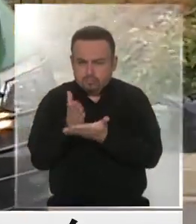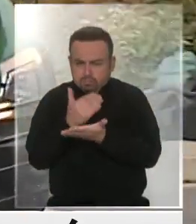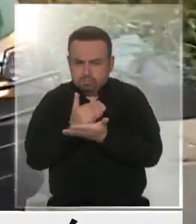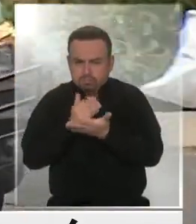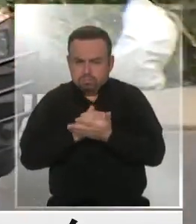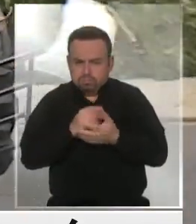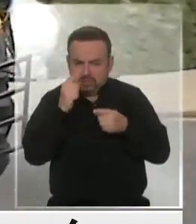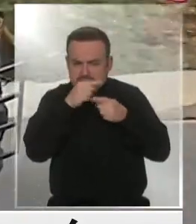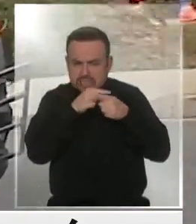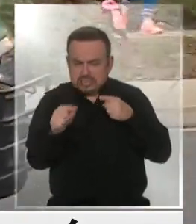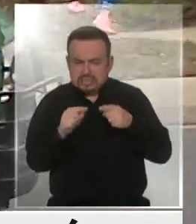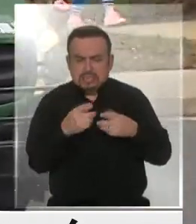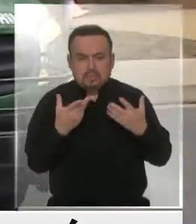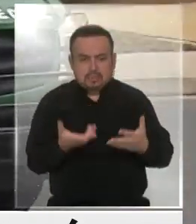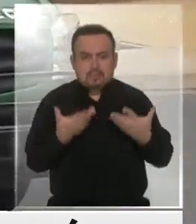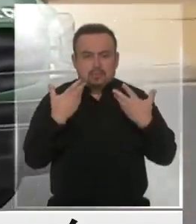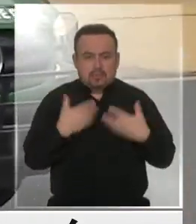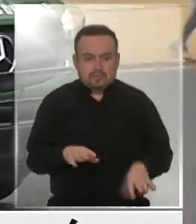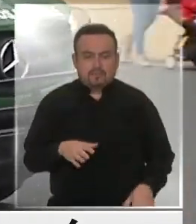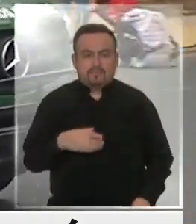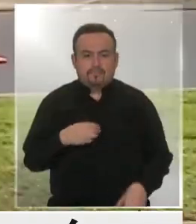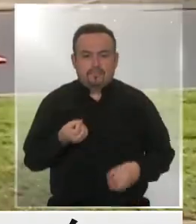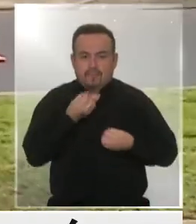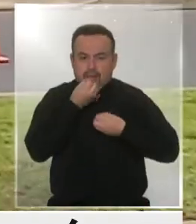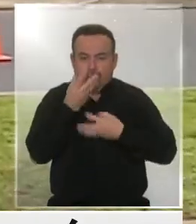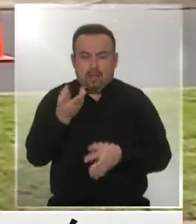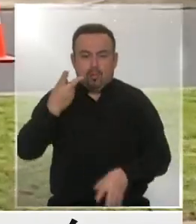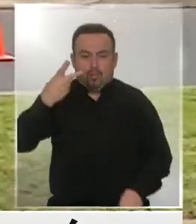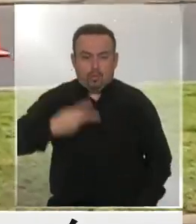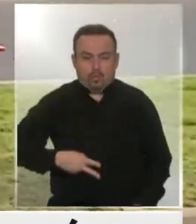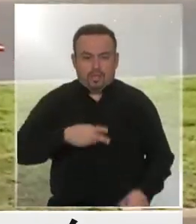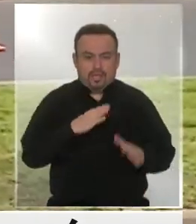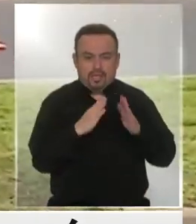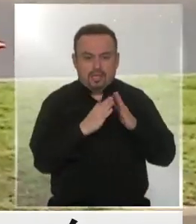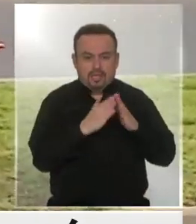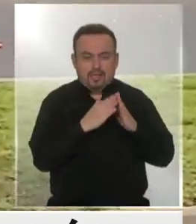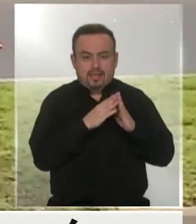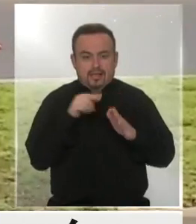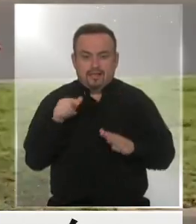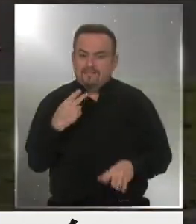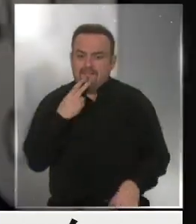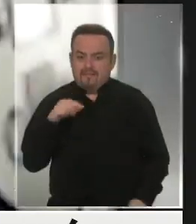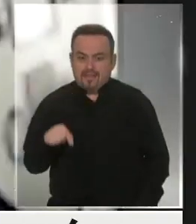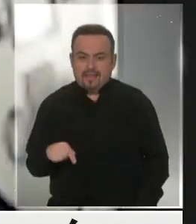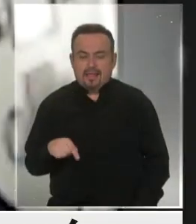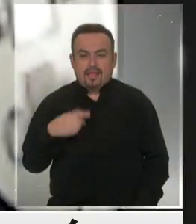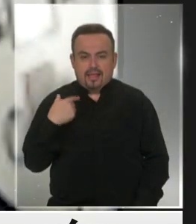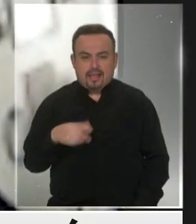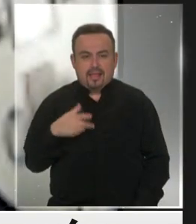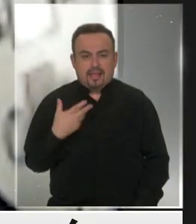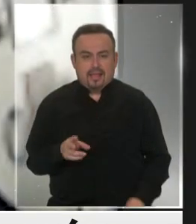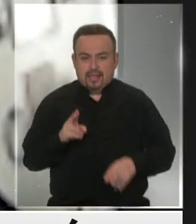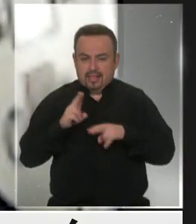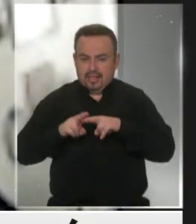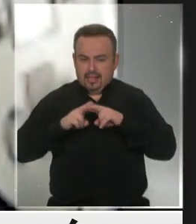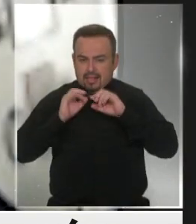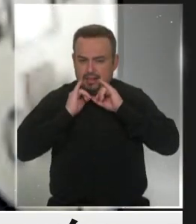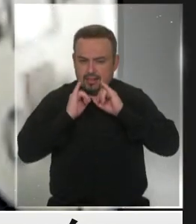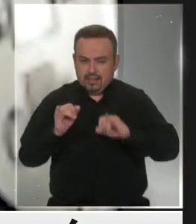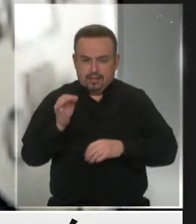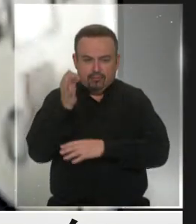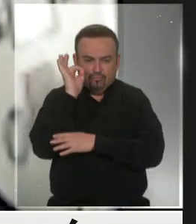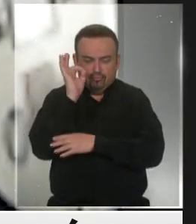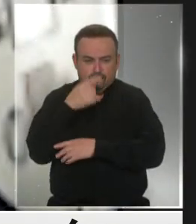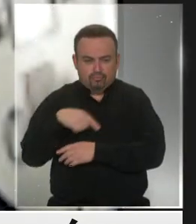por días. Así se lo habría confesado al dueño de la casa en que vivía. Accedimos a los detalles de la audiencia